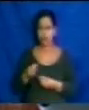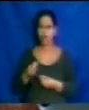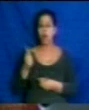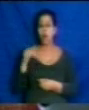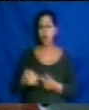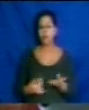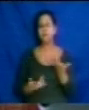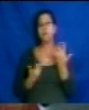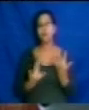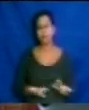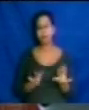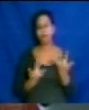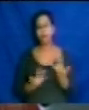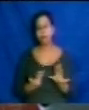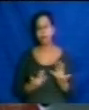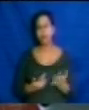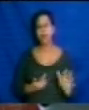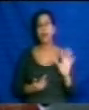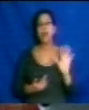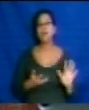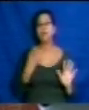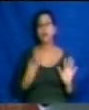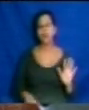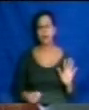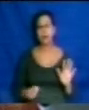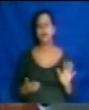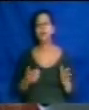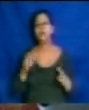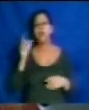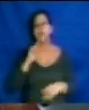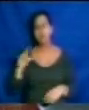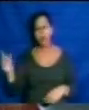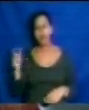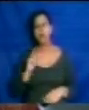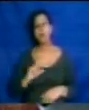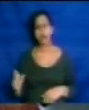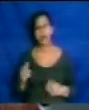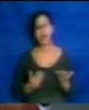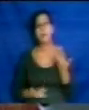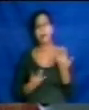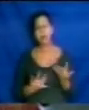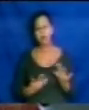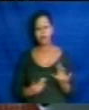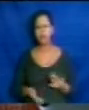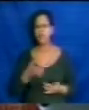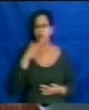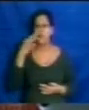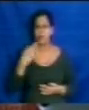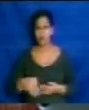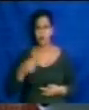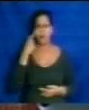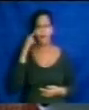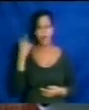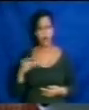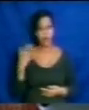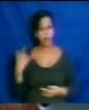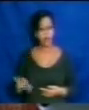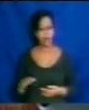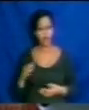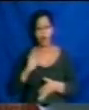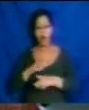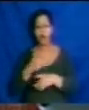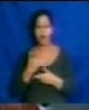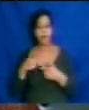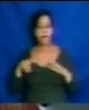esperar muchos días para ser recibido, hasta semanas, y realmente esto pone en peligro su